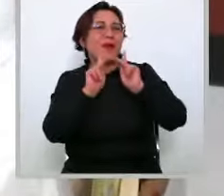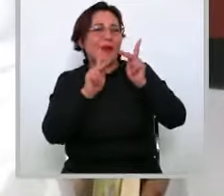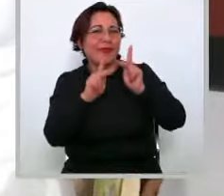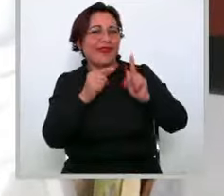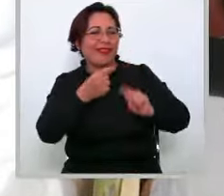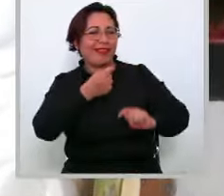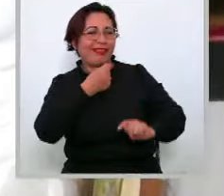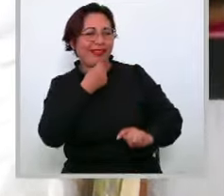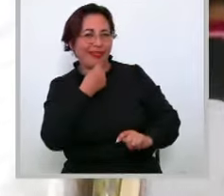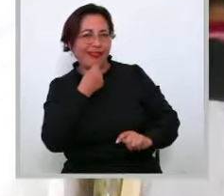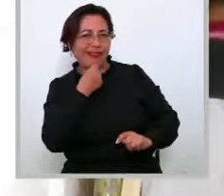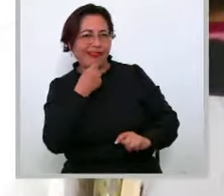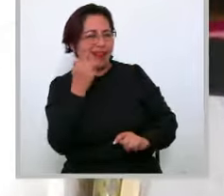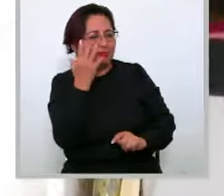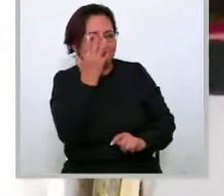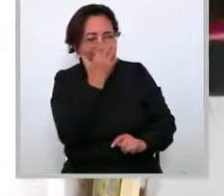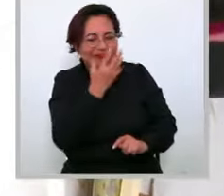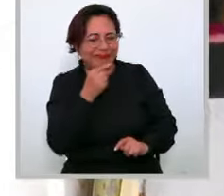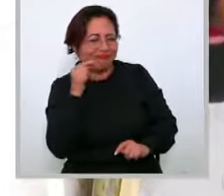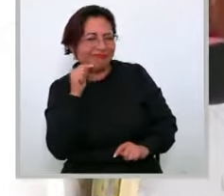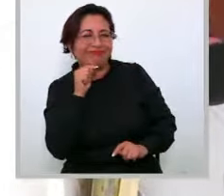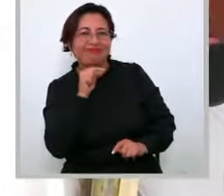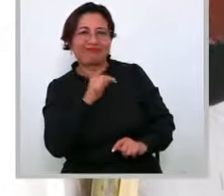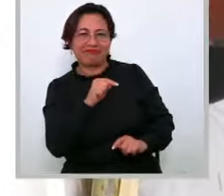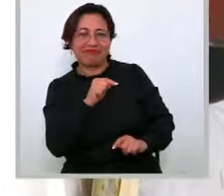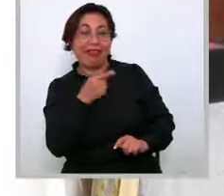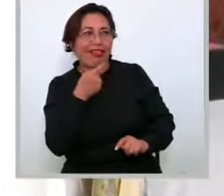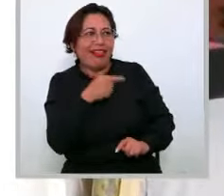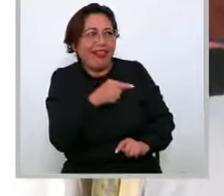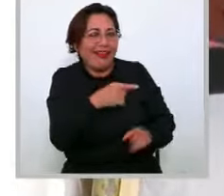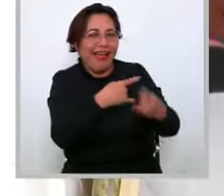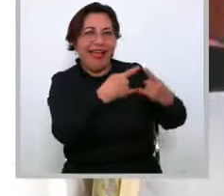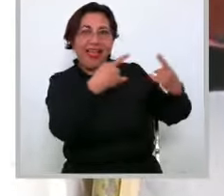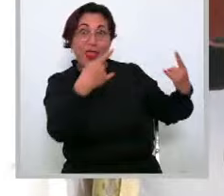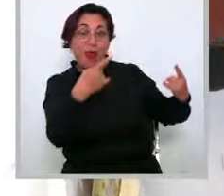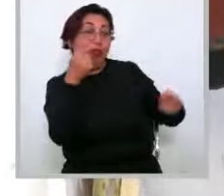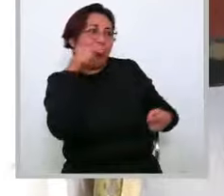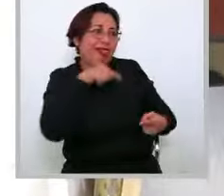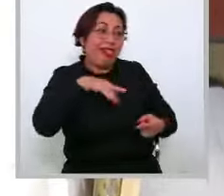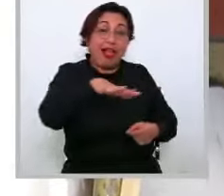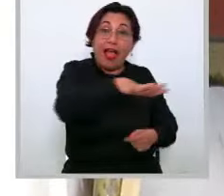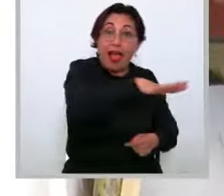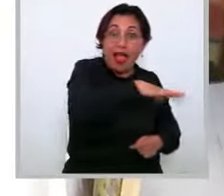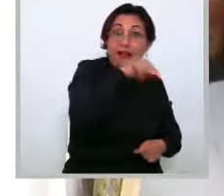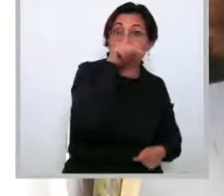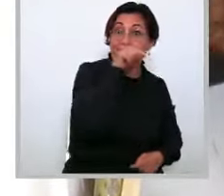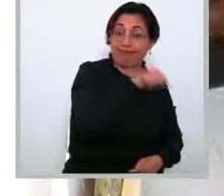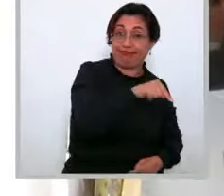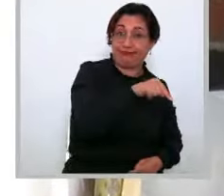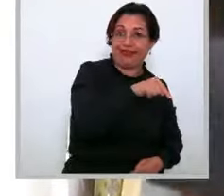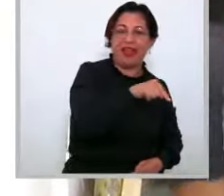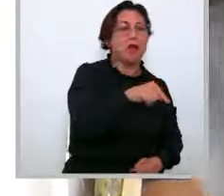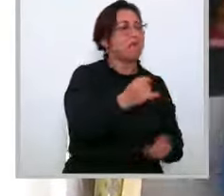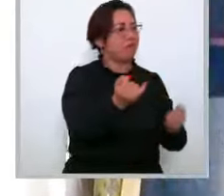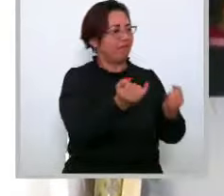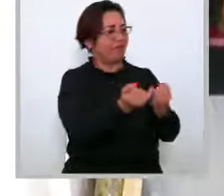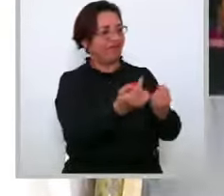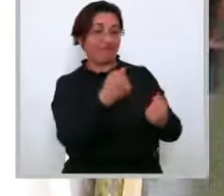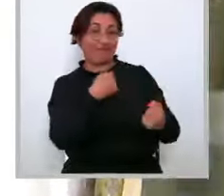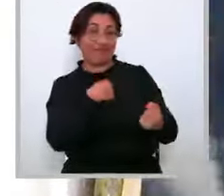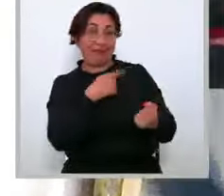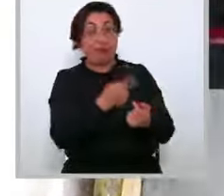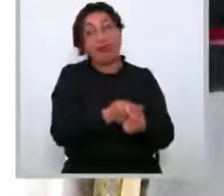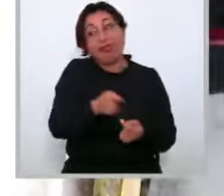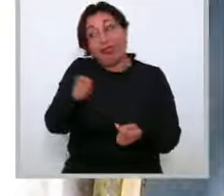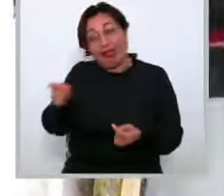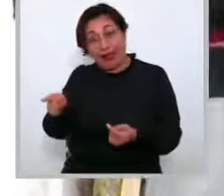niño, él te va a contar su historia de su comunidad y tú le puedes contar la historia que nosotros podemos hacer aquí en la ciudad.